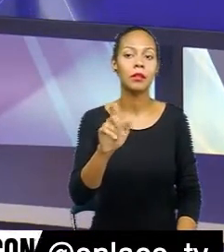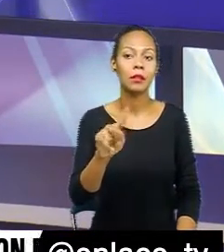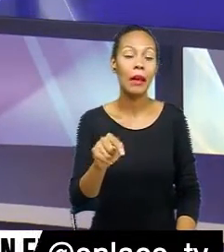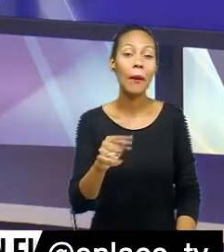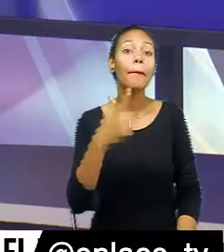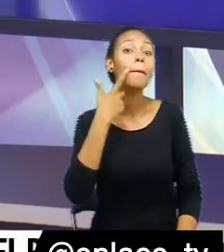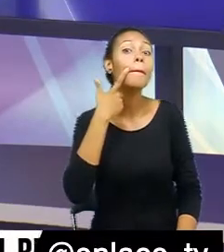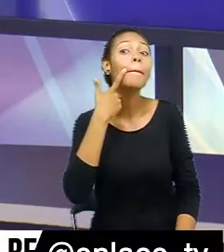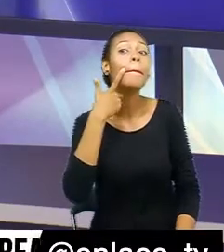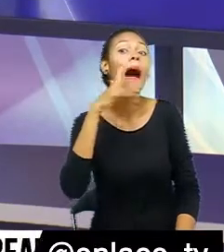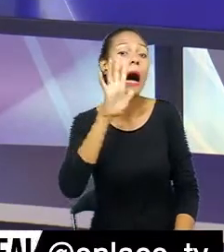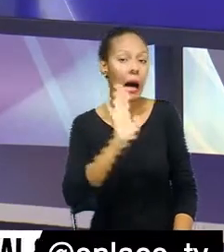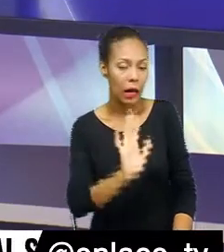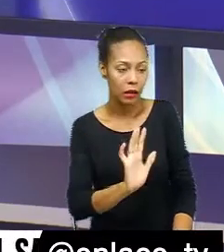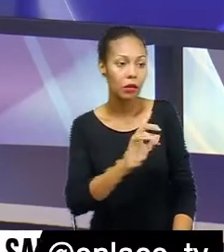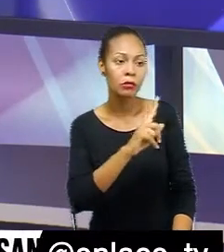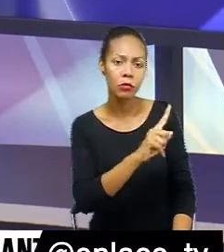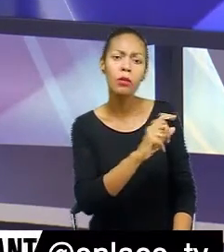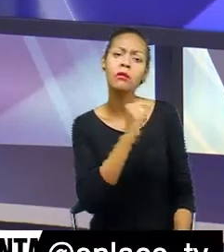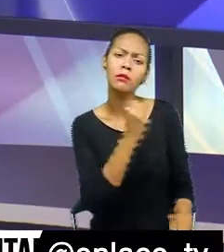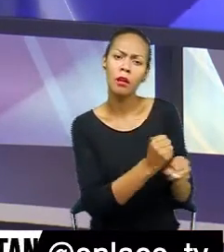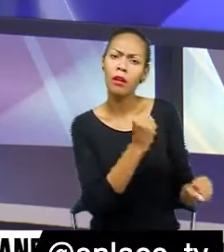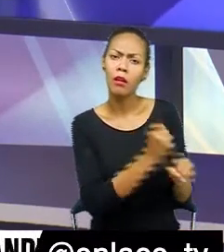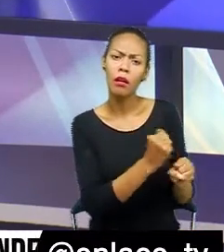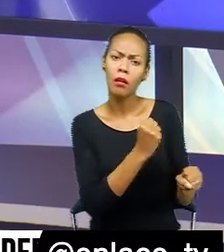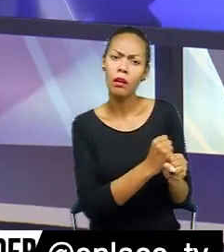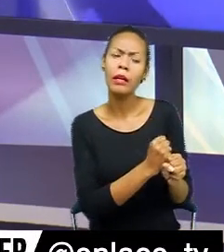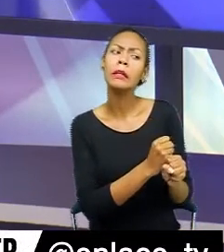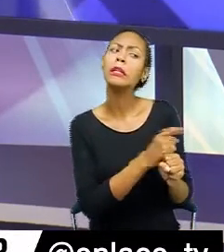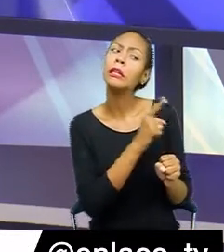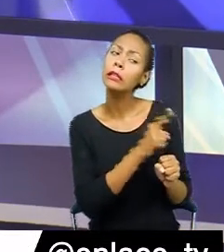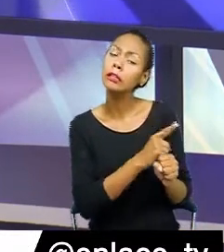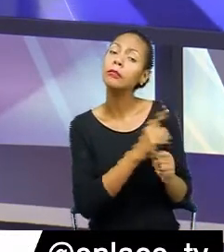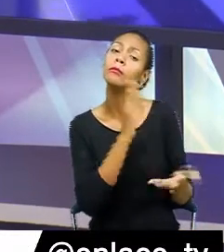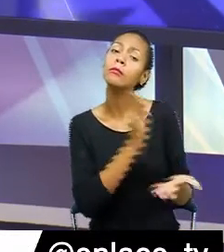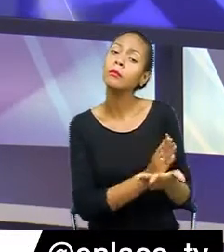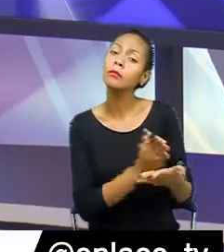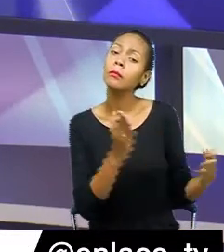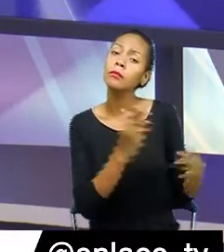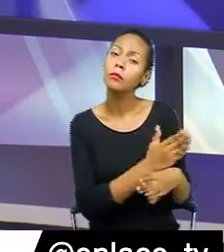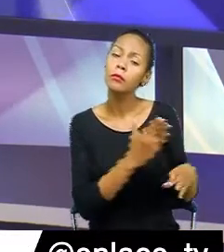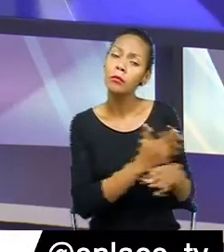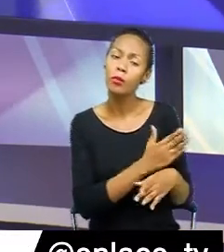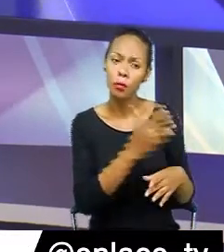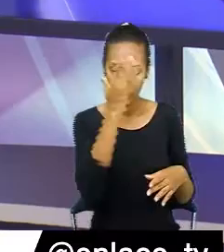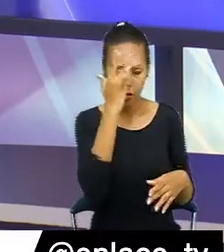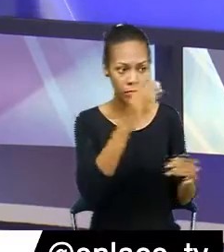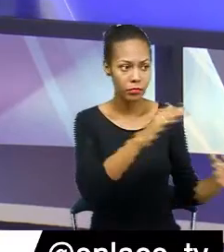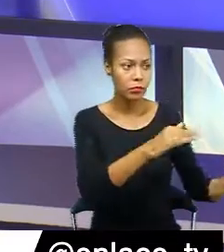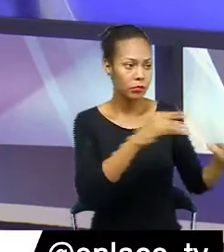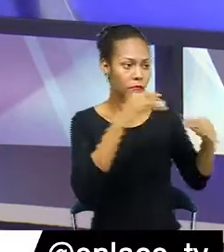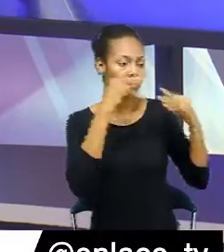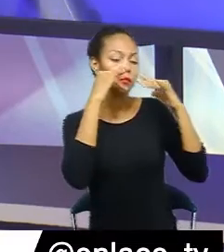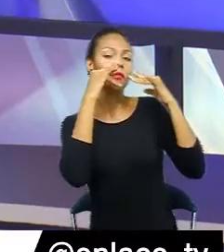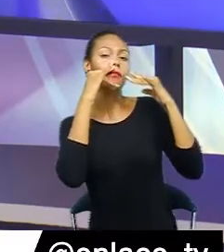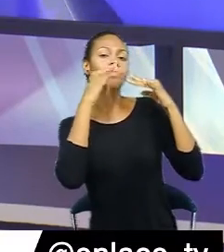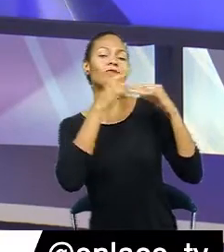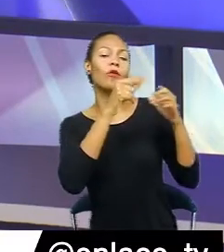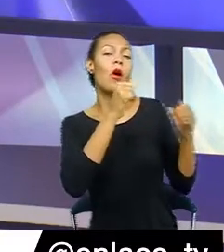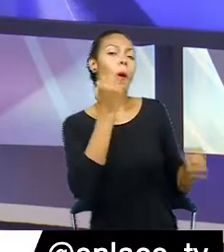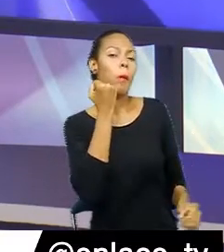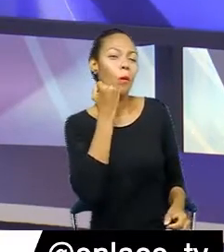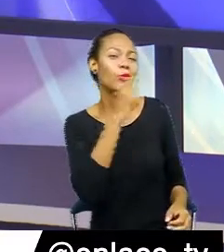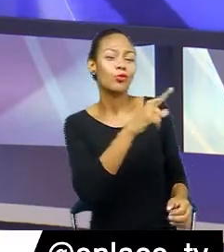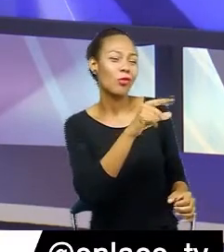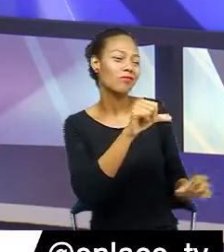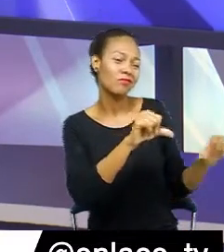de acoso laboral luego de sufrir un accidente por inhalación de gases al interior de esta empresa. Asegura que su estado de salud no